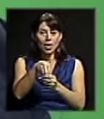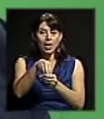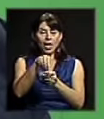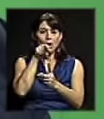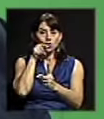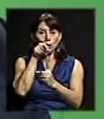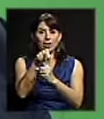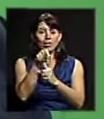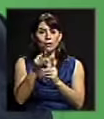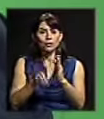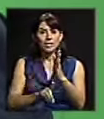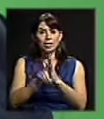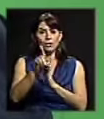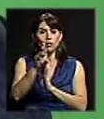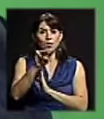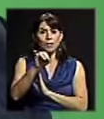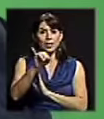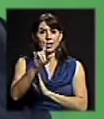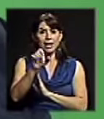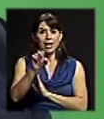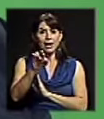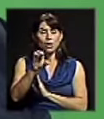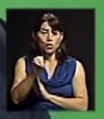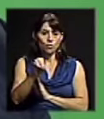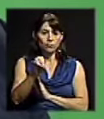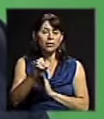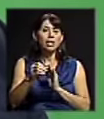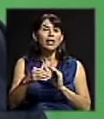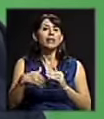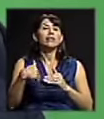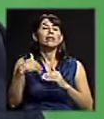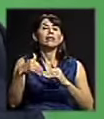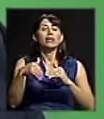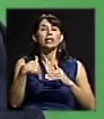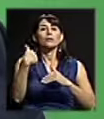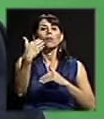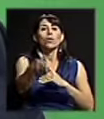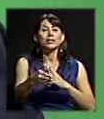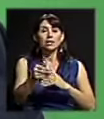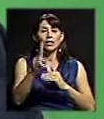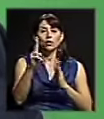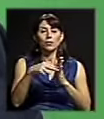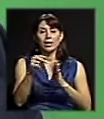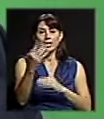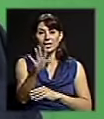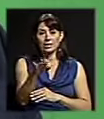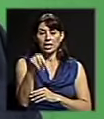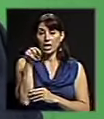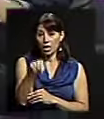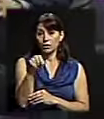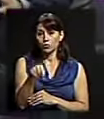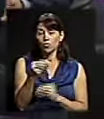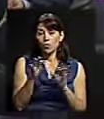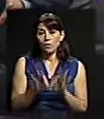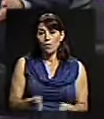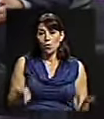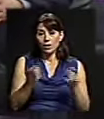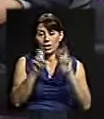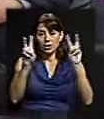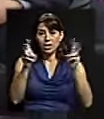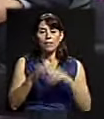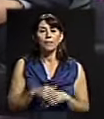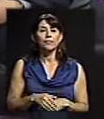desarrollo del milenio después o con posterioridad al 2015 ese es un tema muy importante quedó